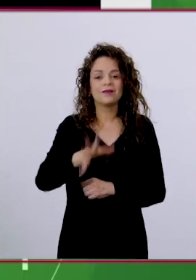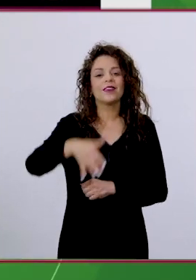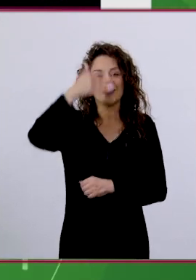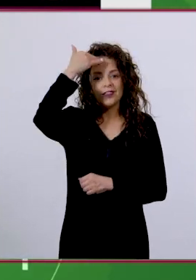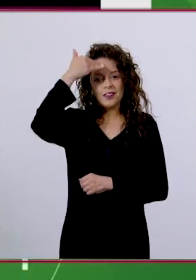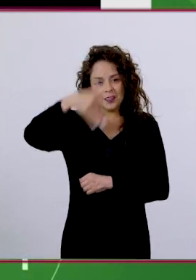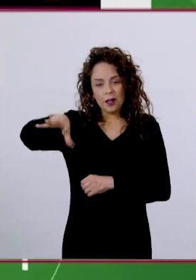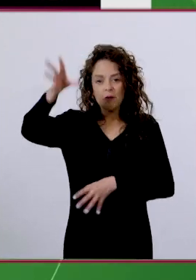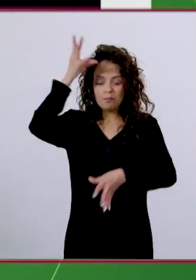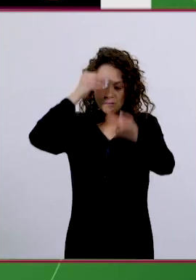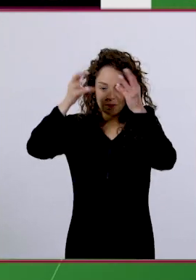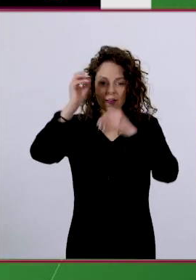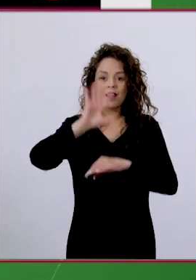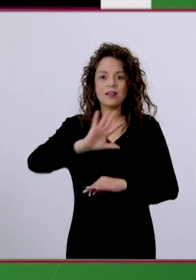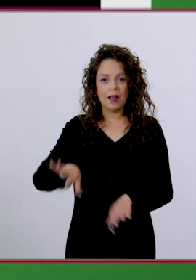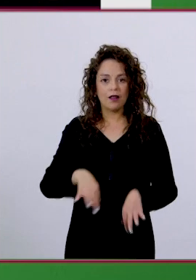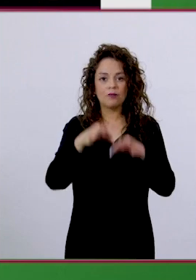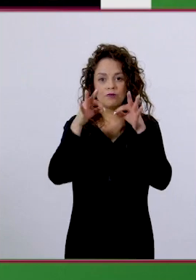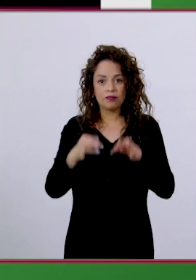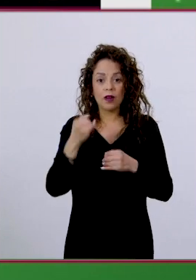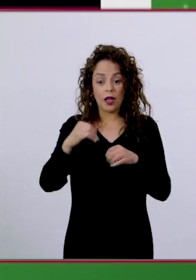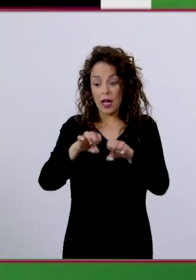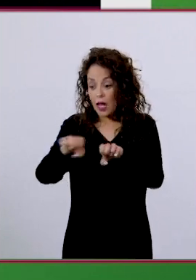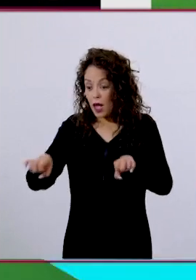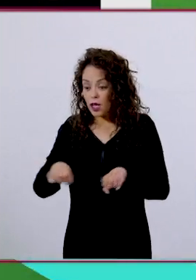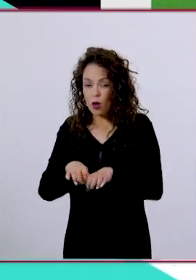todo se reconocen al trabajar en equipo.